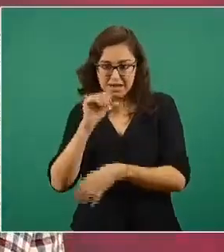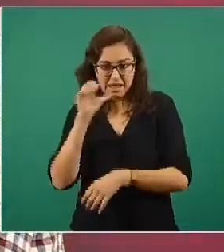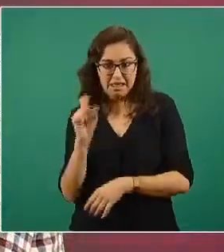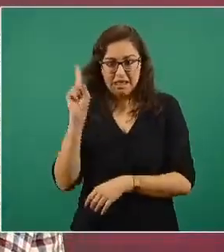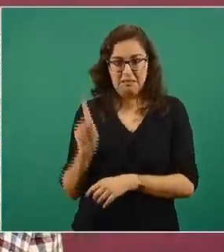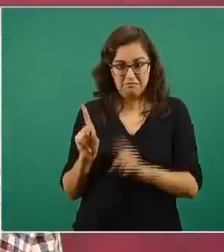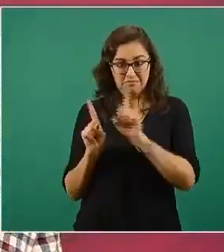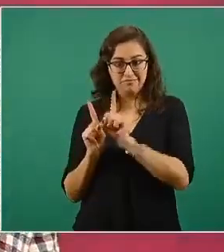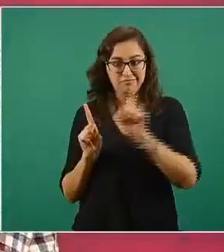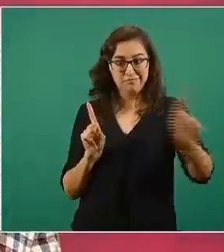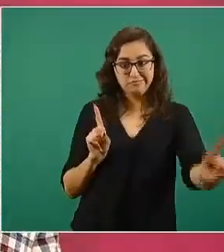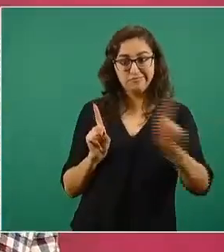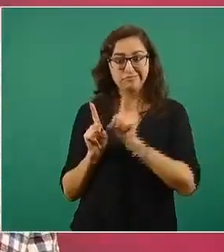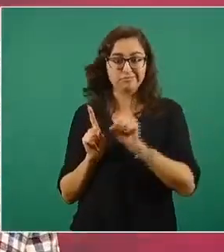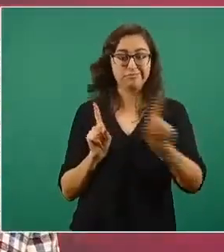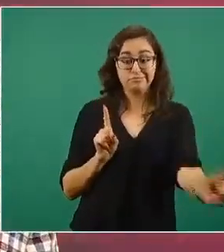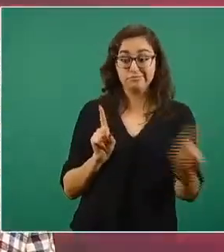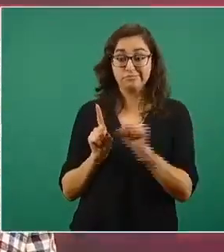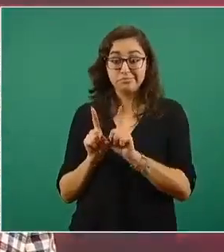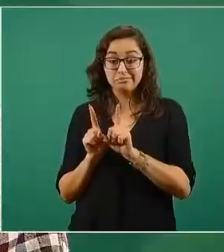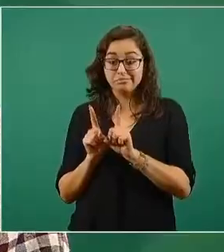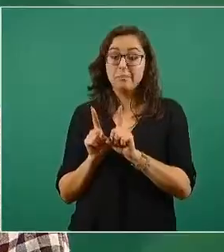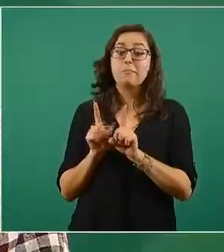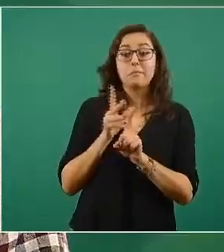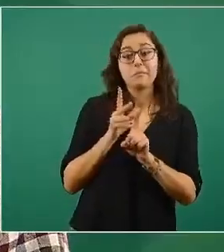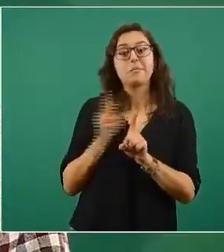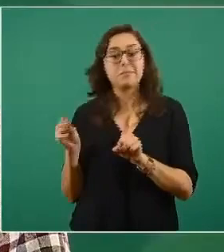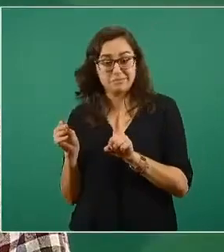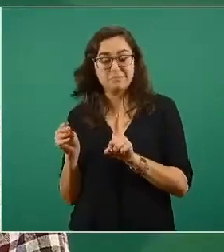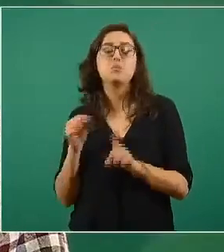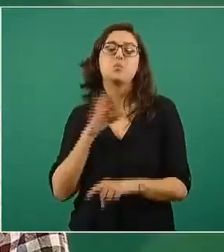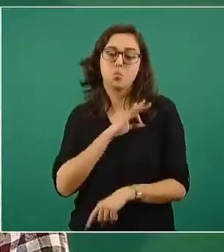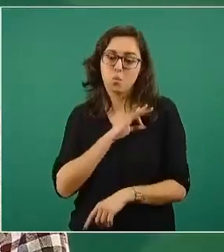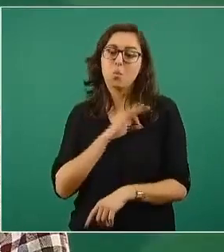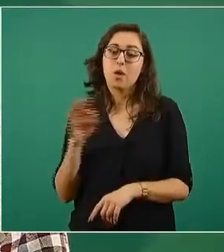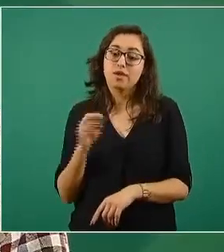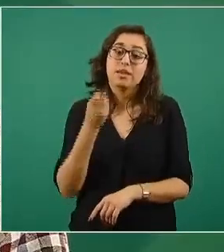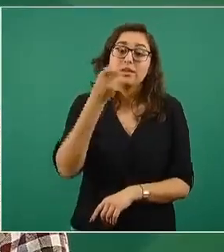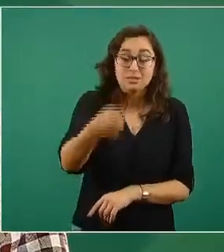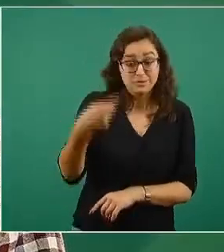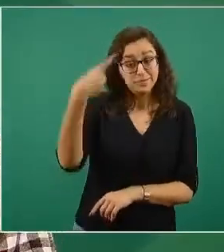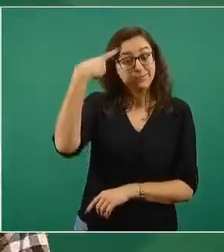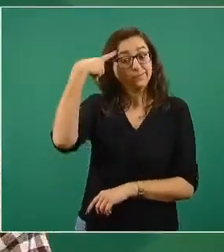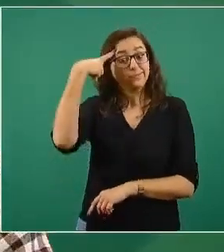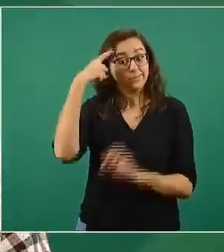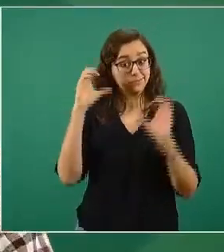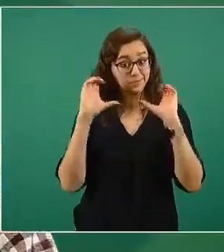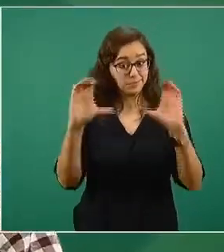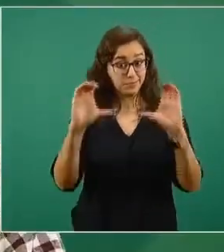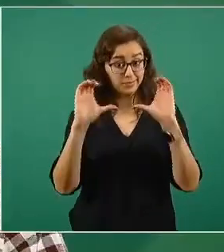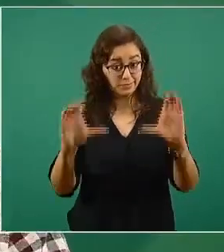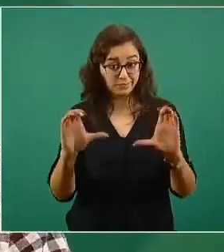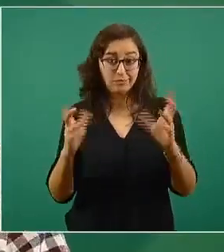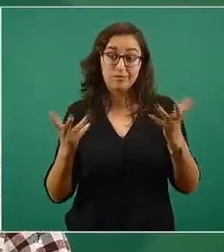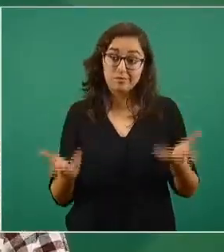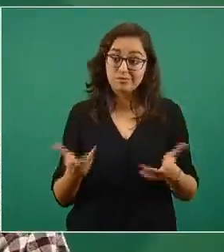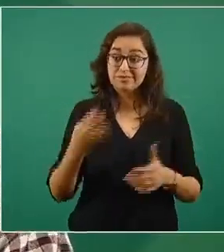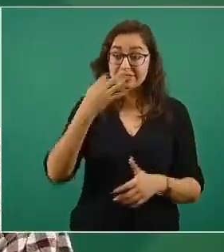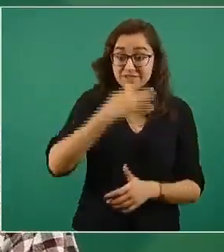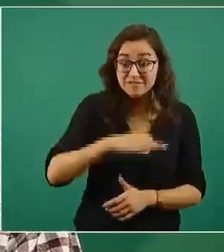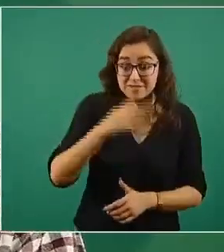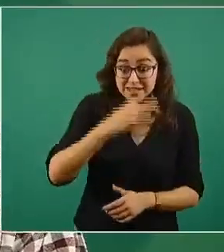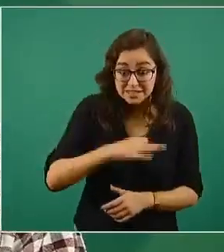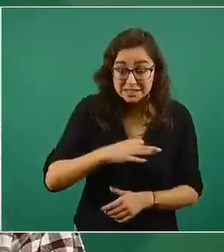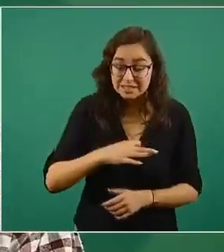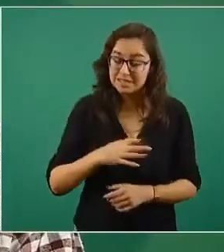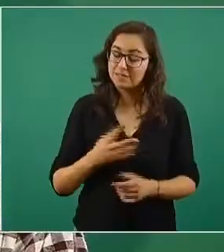infección. Entonces, esa es prudencia, es la recomendación que en general damos para cualquier tiempo de festividades